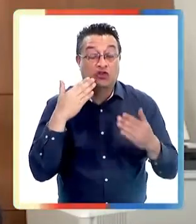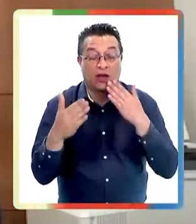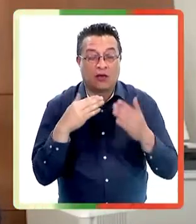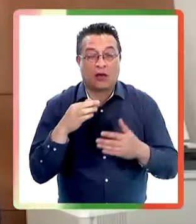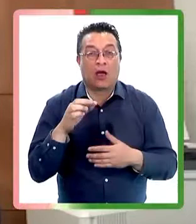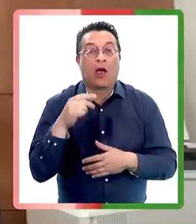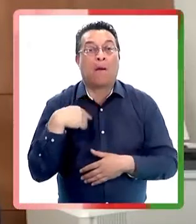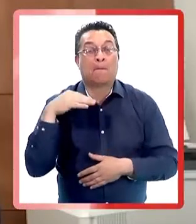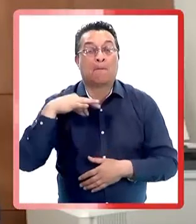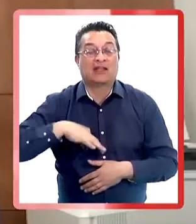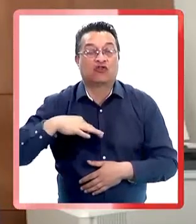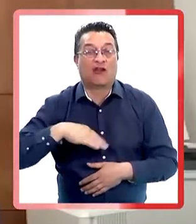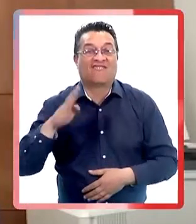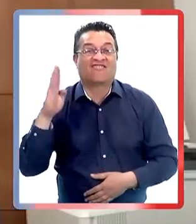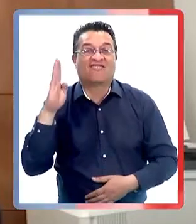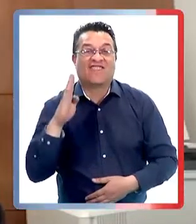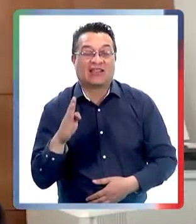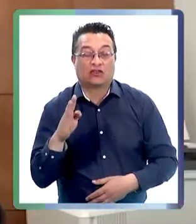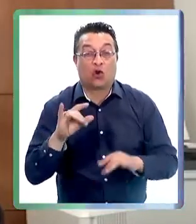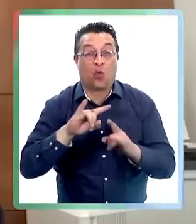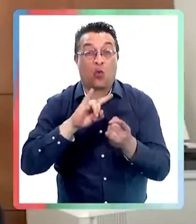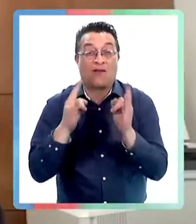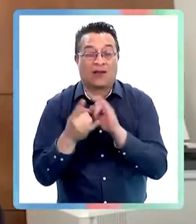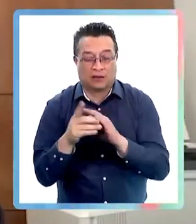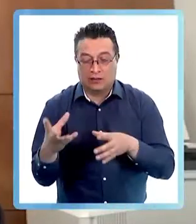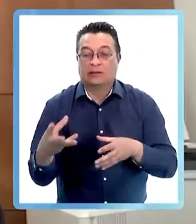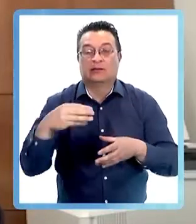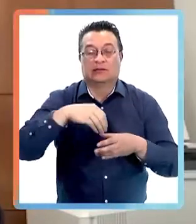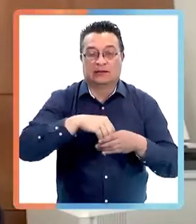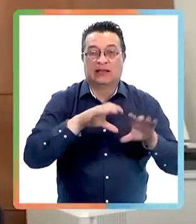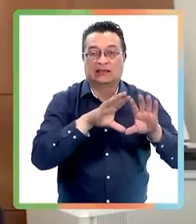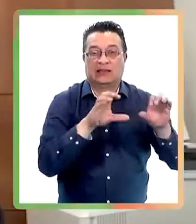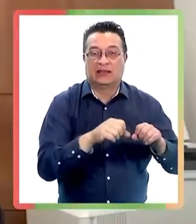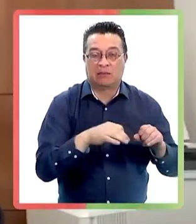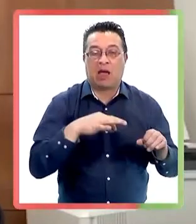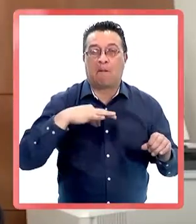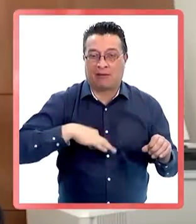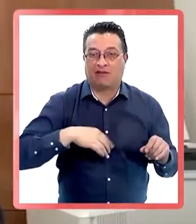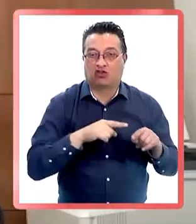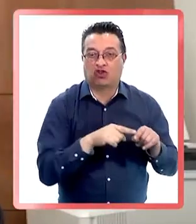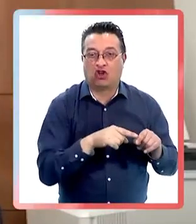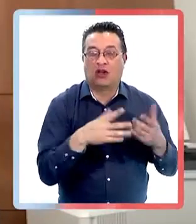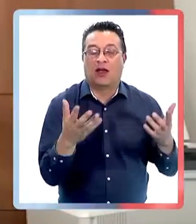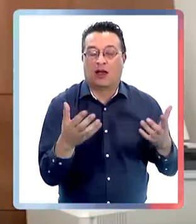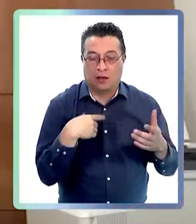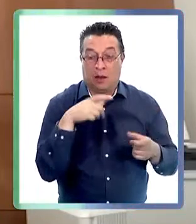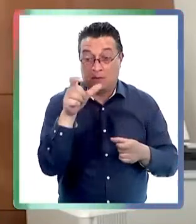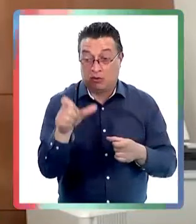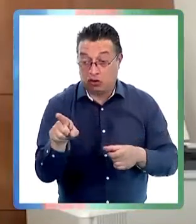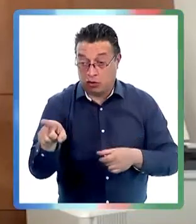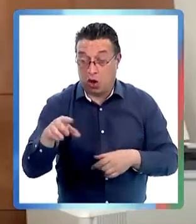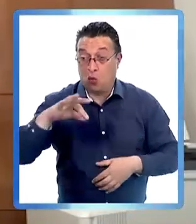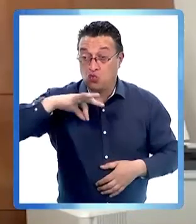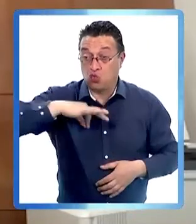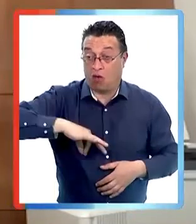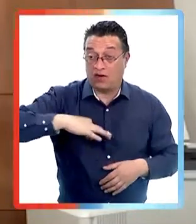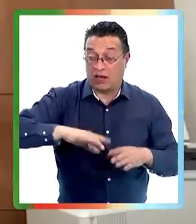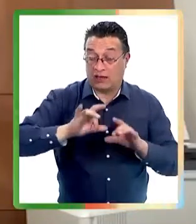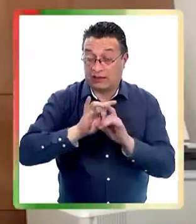pensiones base universal son parte de los sistemas previsionales los cuales una persona al momento de jubilarse,